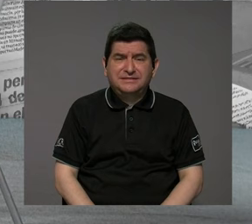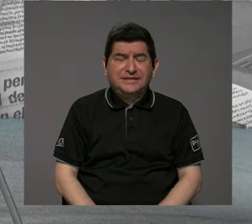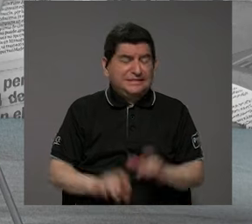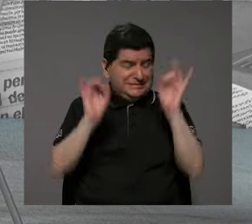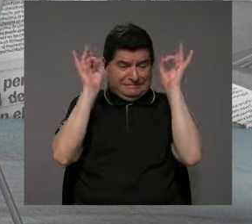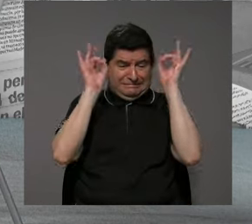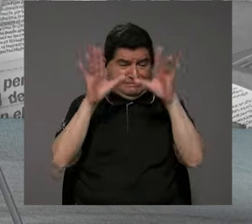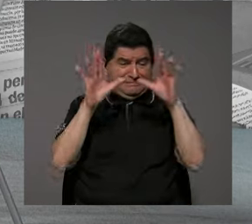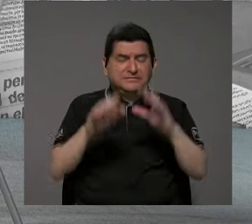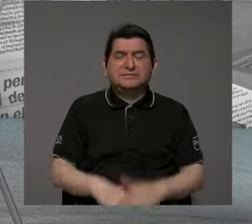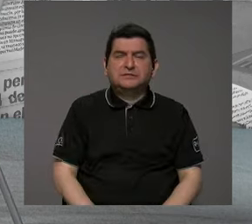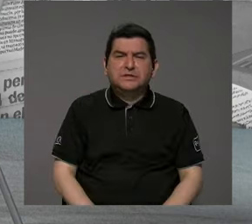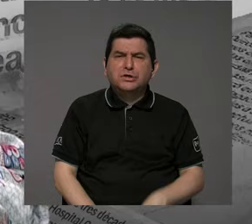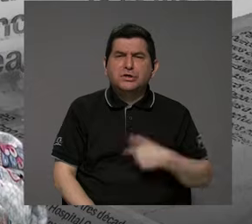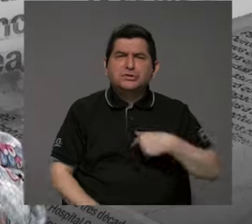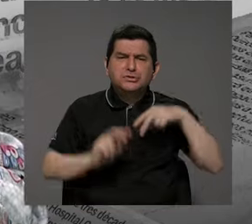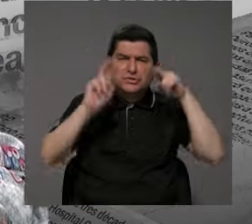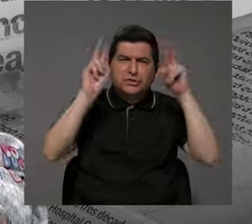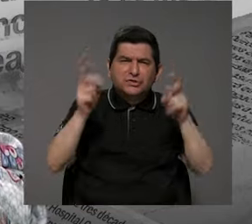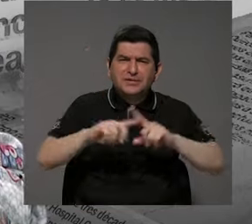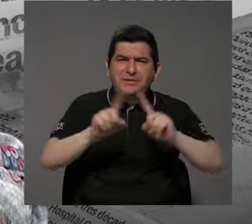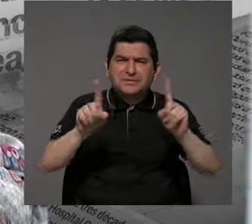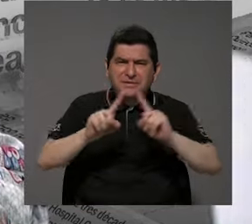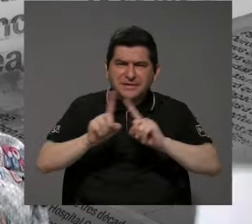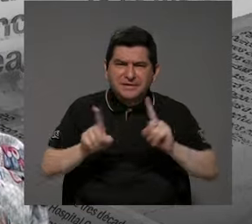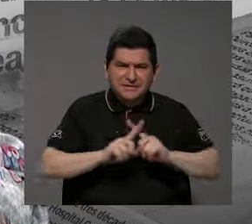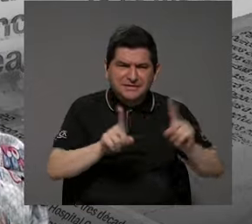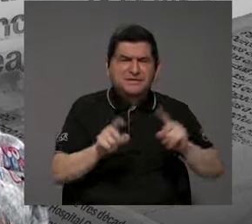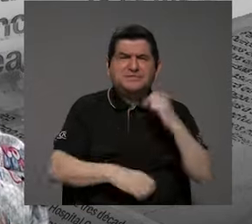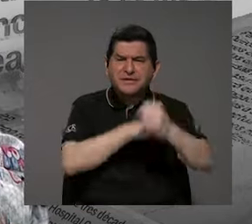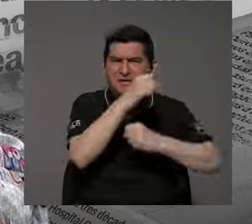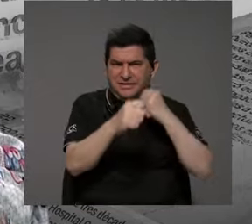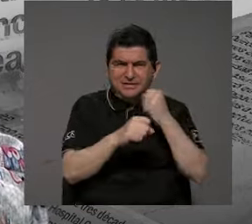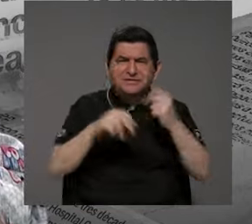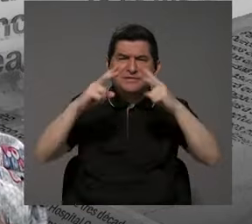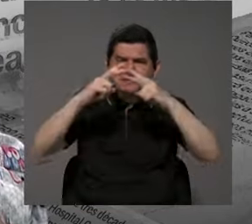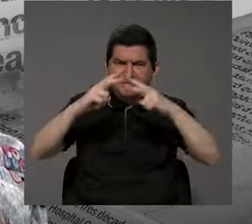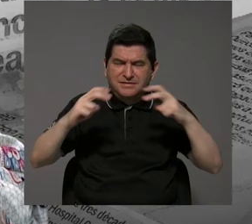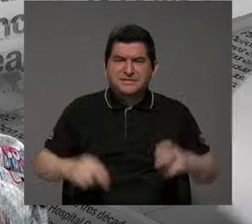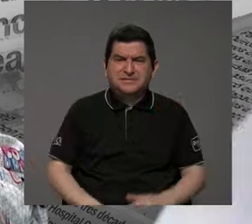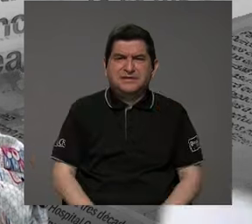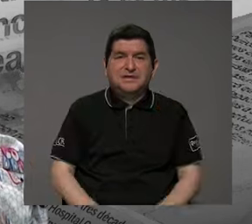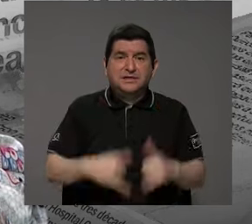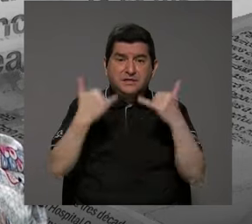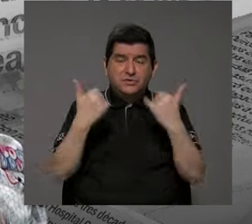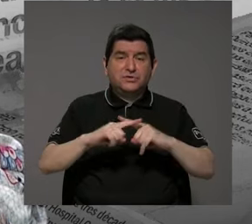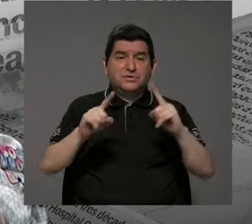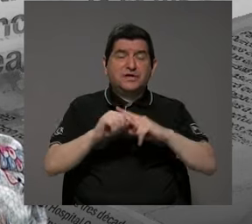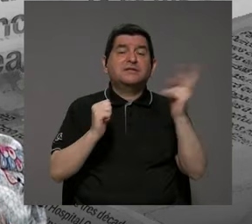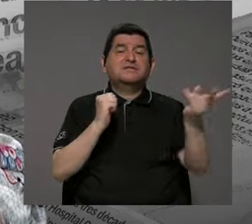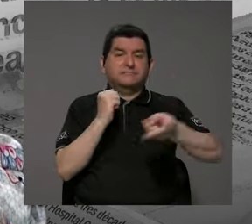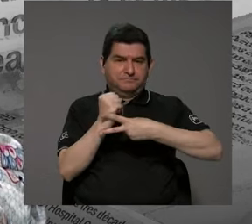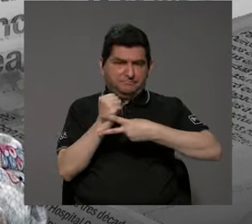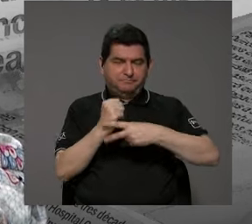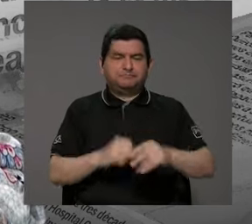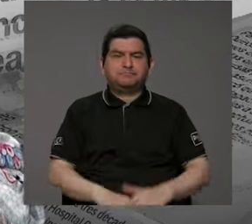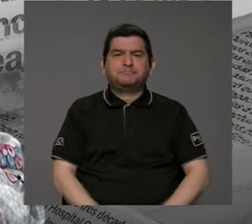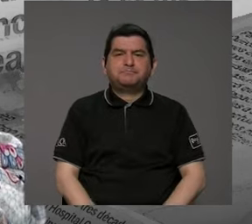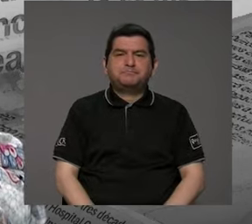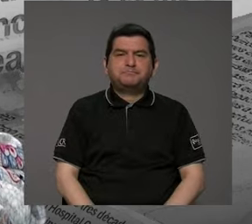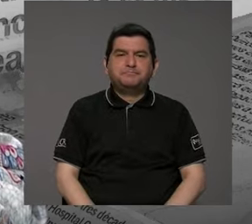horrible yo este tema lo he tratado en diferentes años a lo largo eh de varias oportunidades